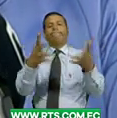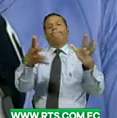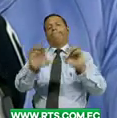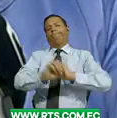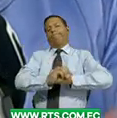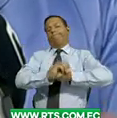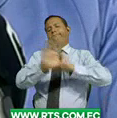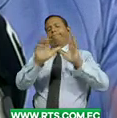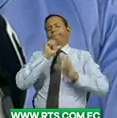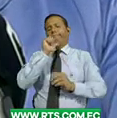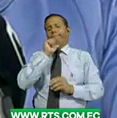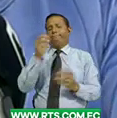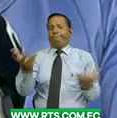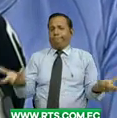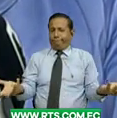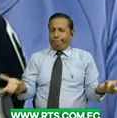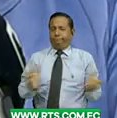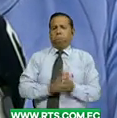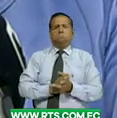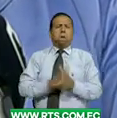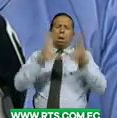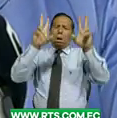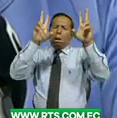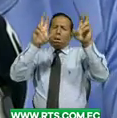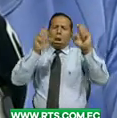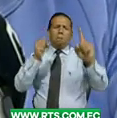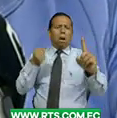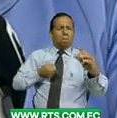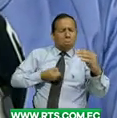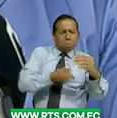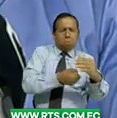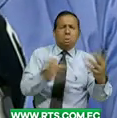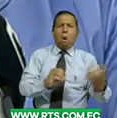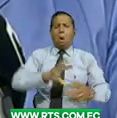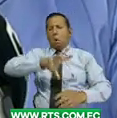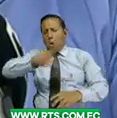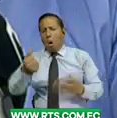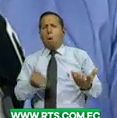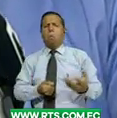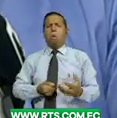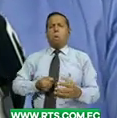figura. El estándar es el mismo, sea asesinato, sea femicidio, sea robo, sea hurto, sea